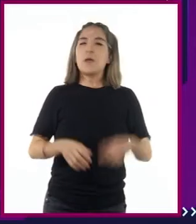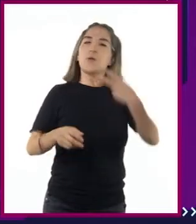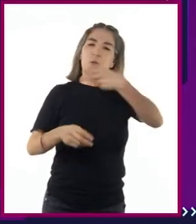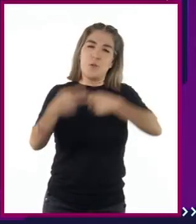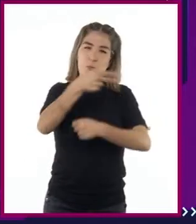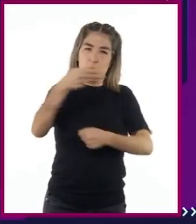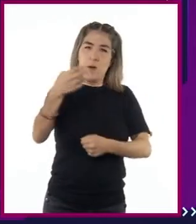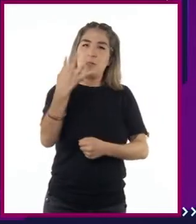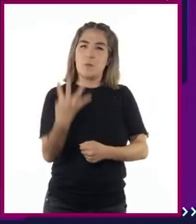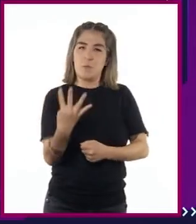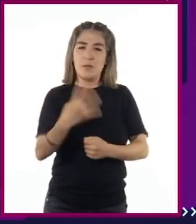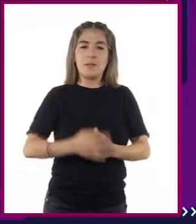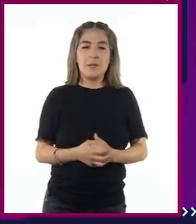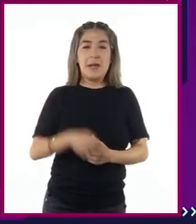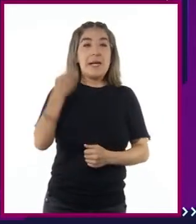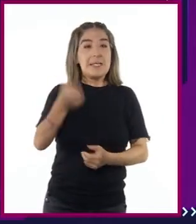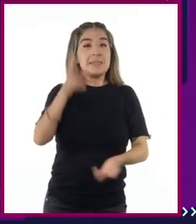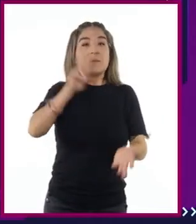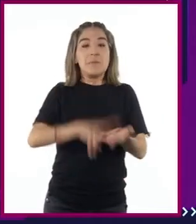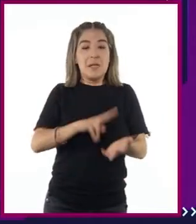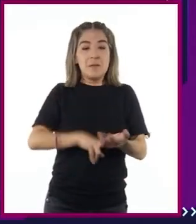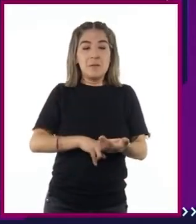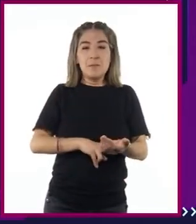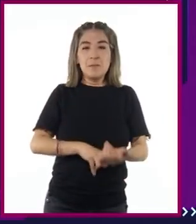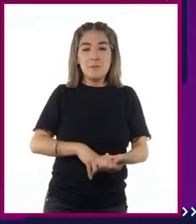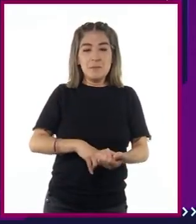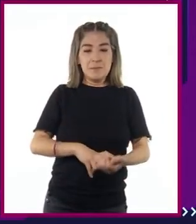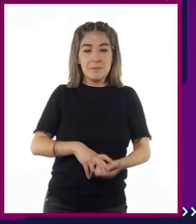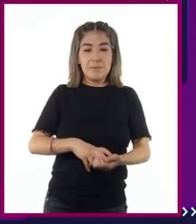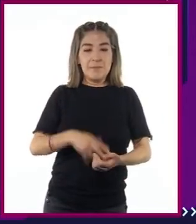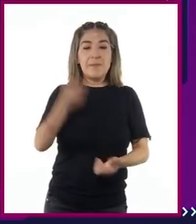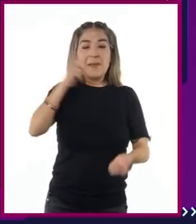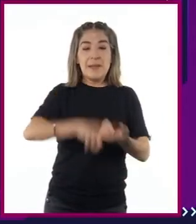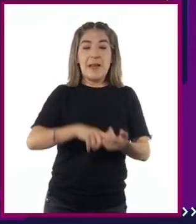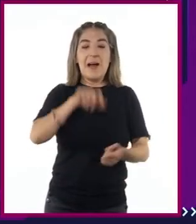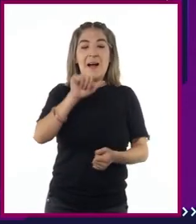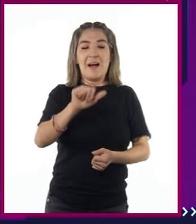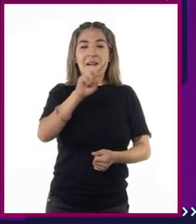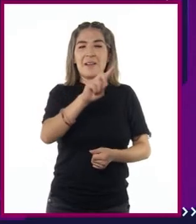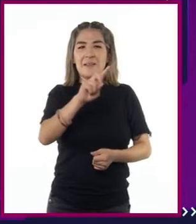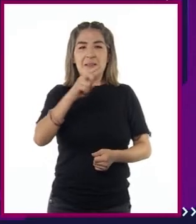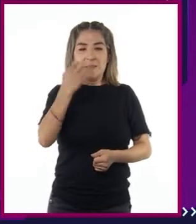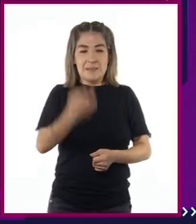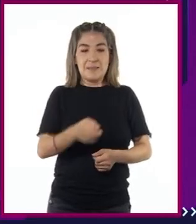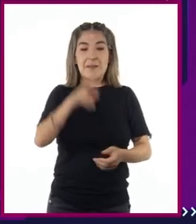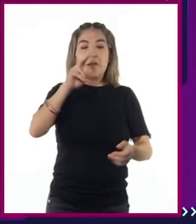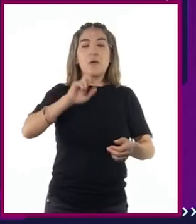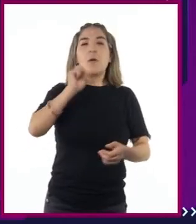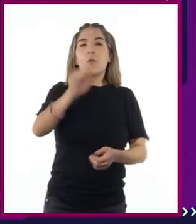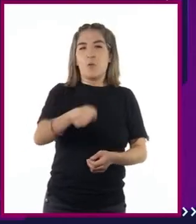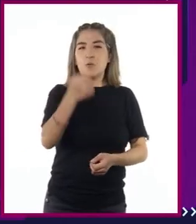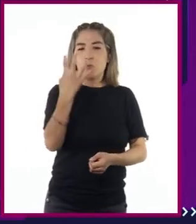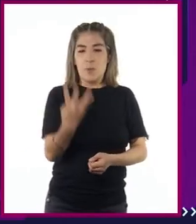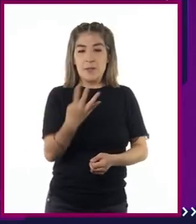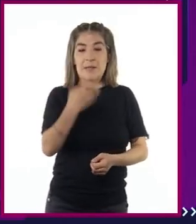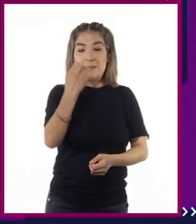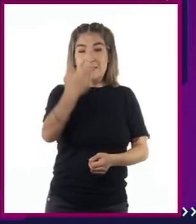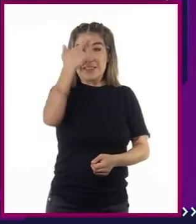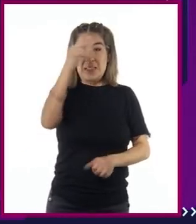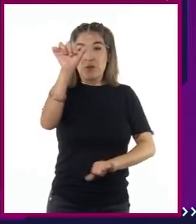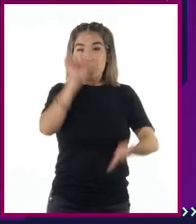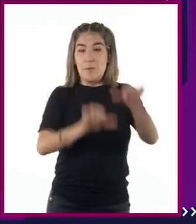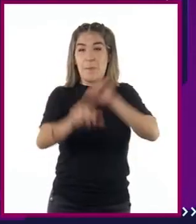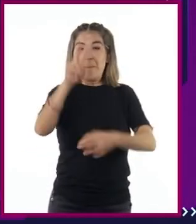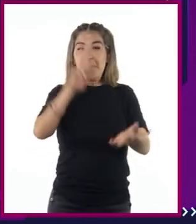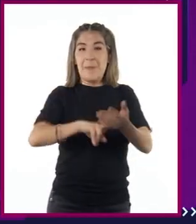a 4. El valor del cateto adyacente es 4. Si se sustituye la razón trigonométrica